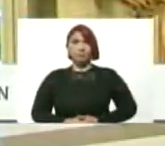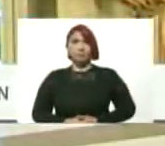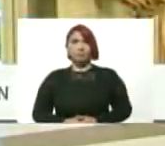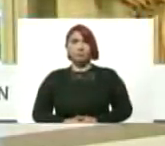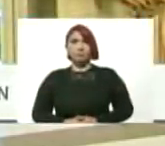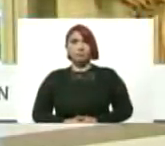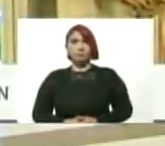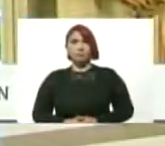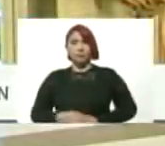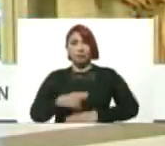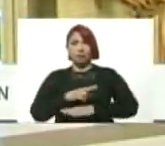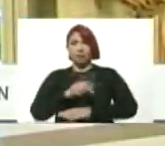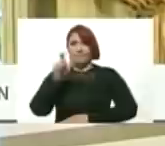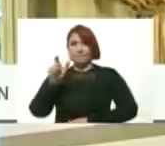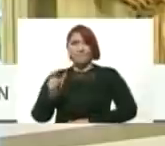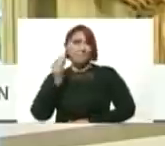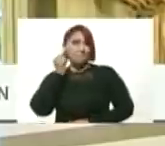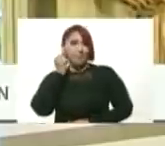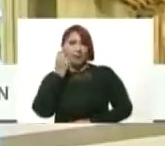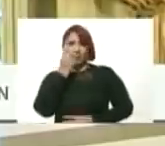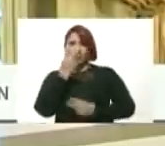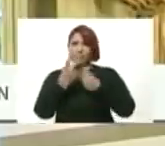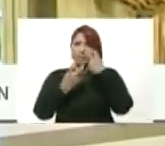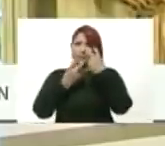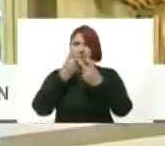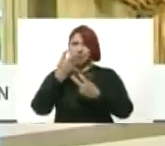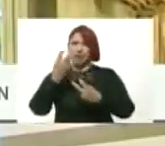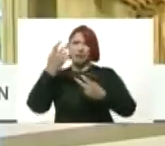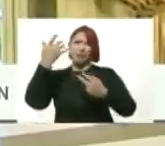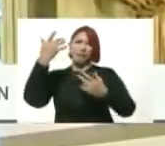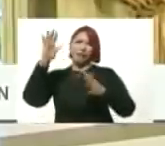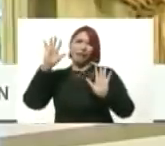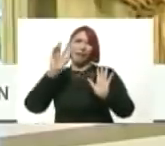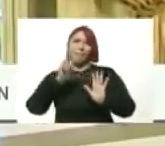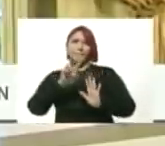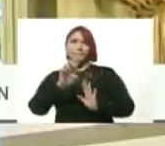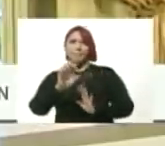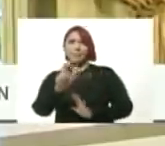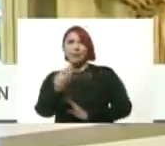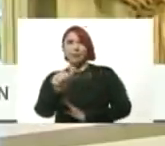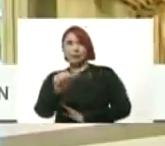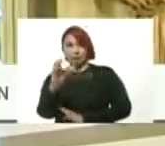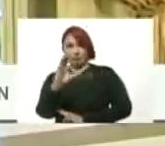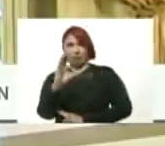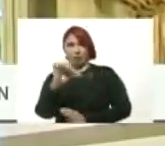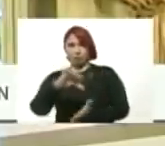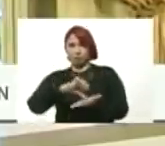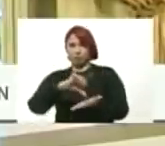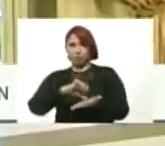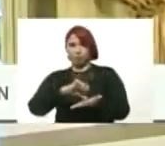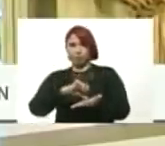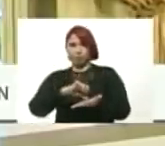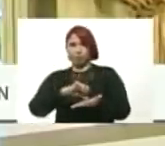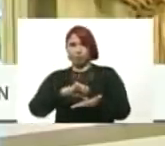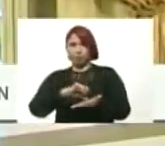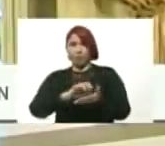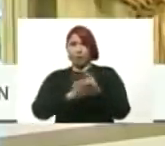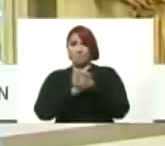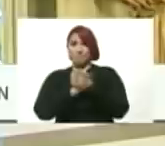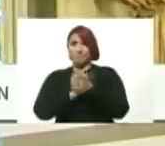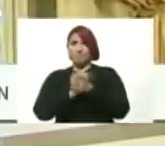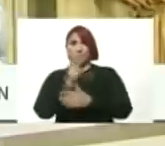y la médica que está visitando allá en la vega a las vecinas